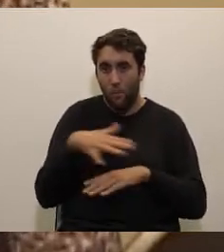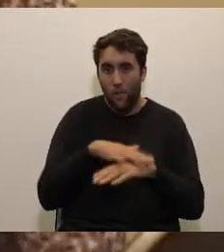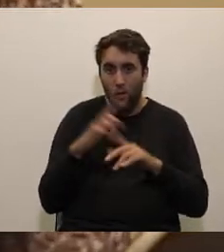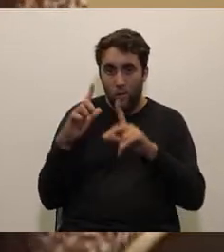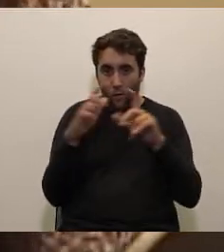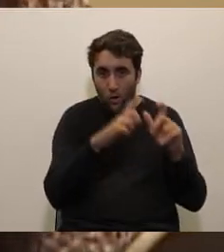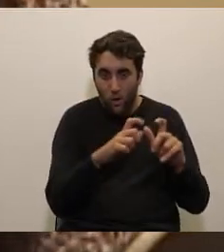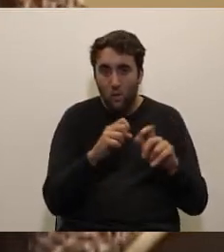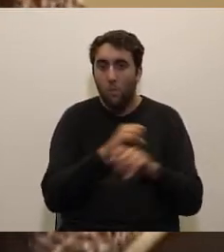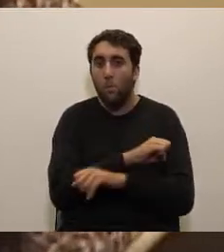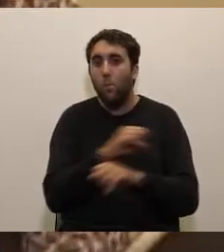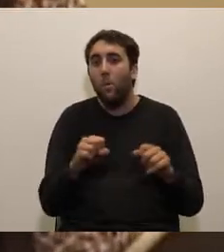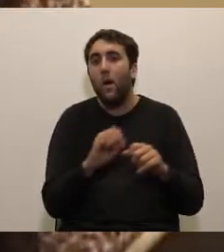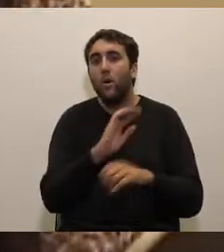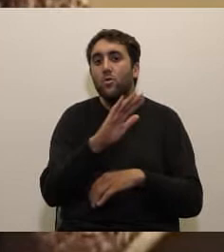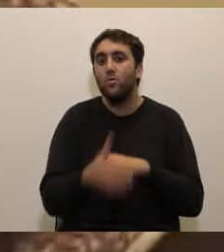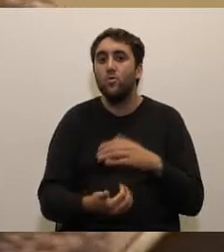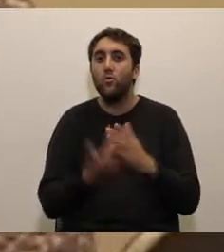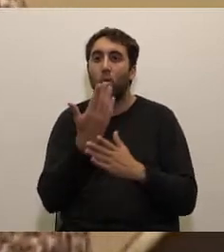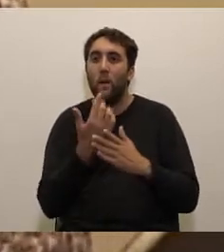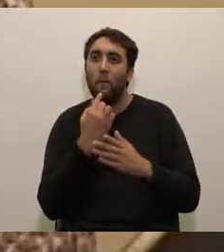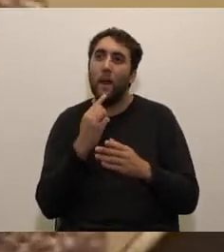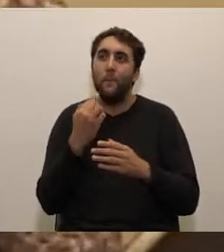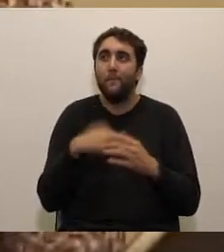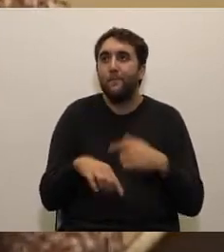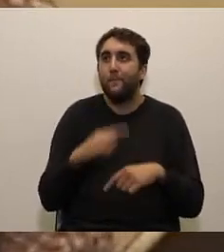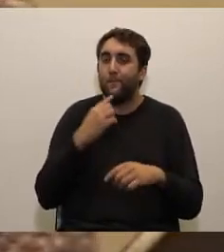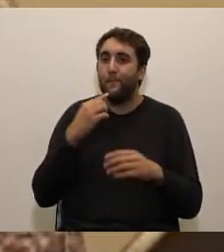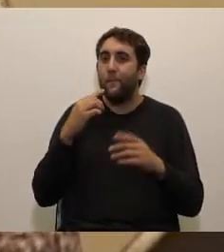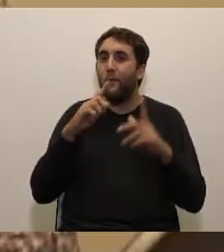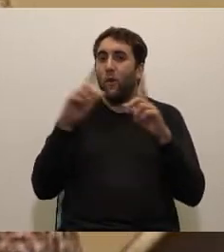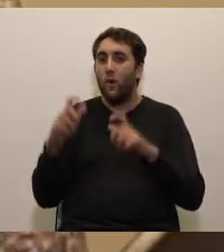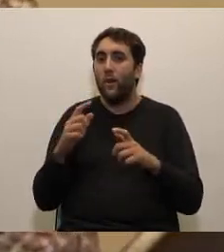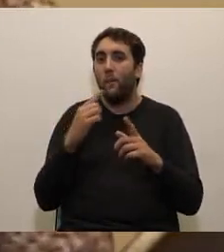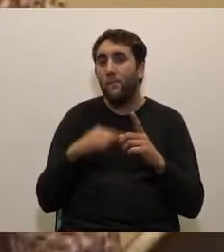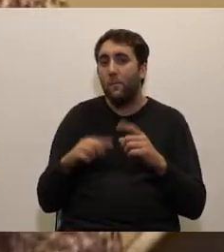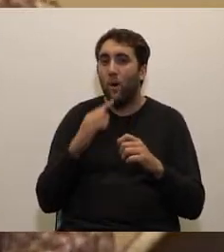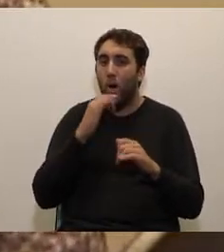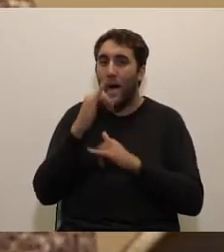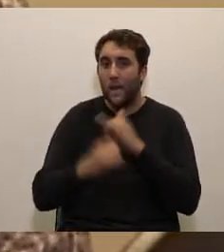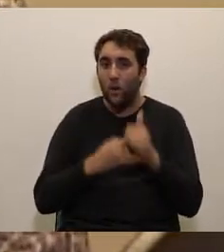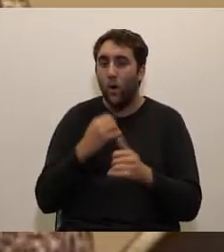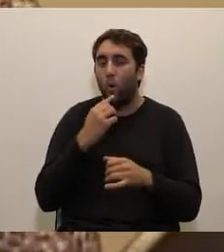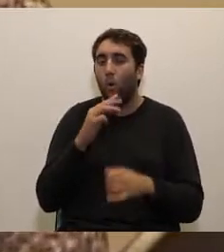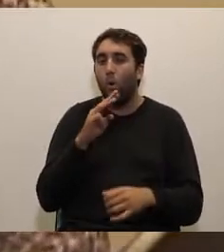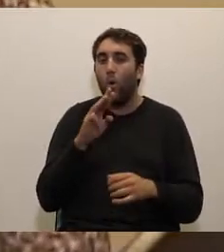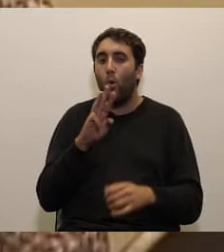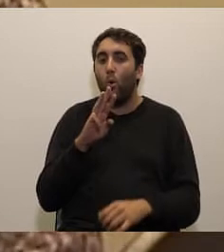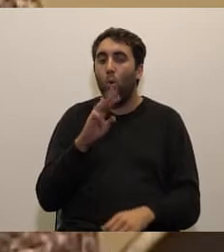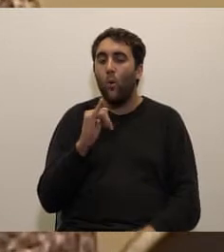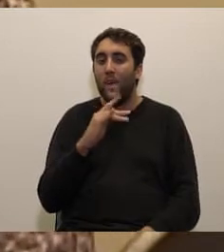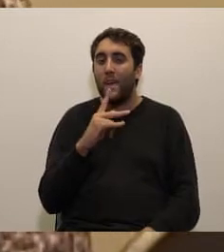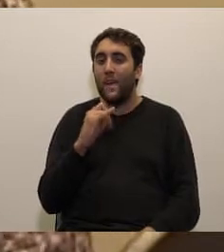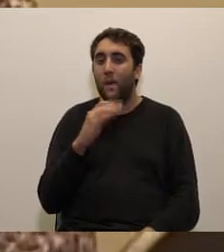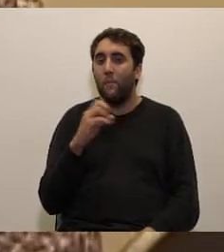vez permitan ser utilizados como ilustraciones, como fotografías que ilustren artículos de Wikipedia, por ejemplo. Wikipedia es